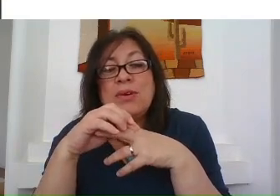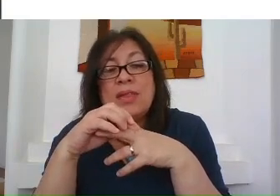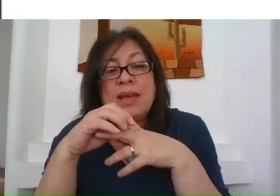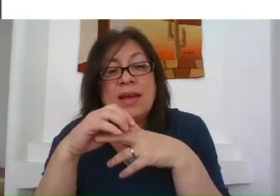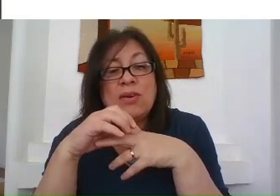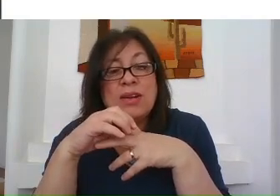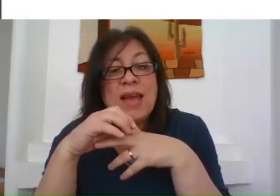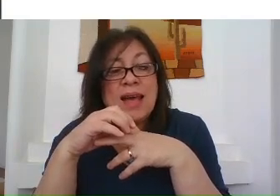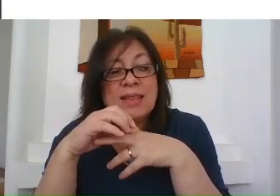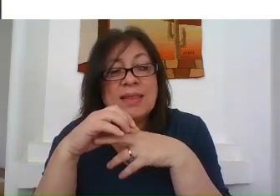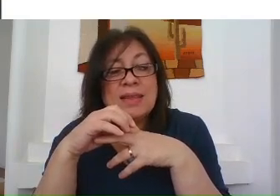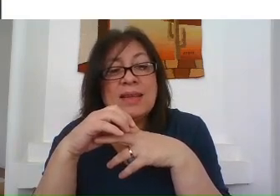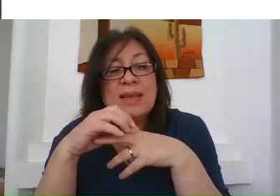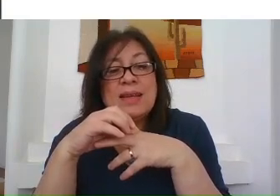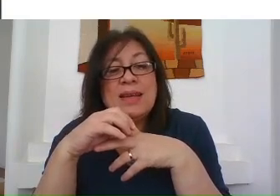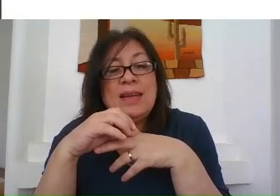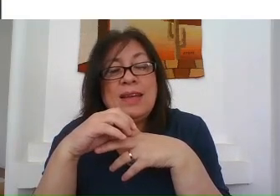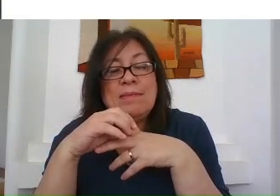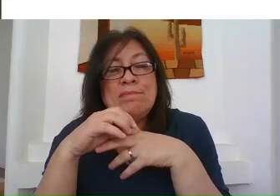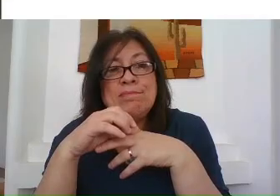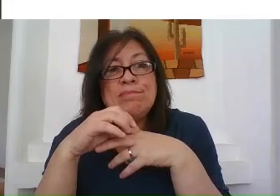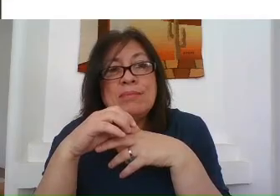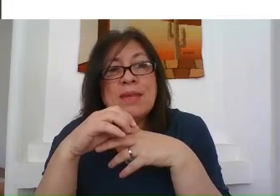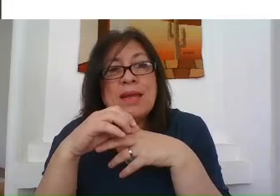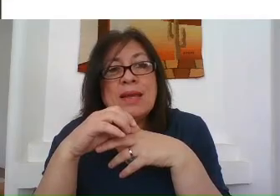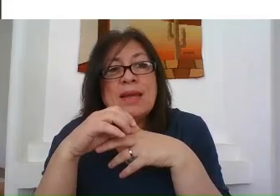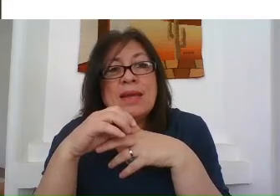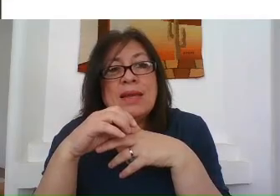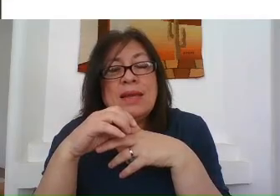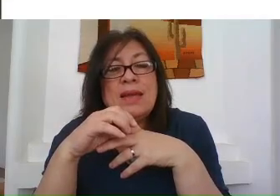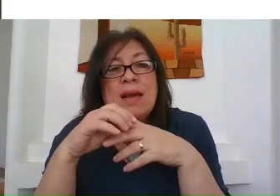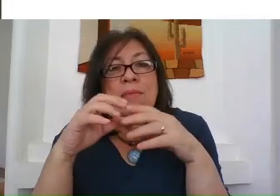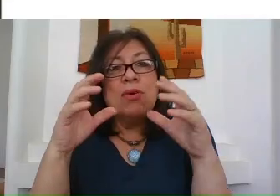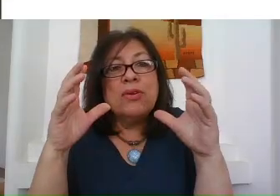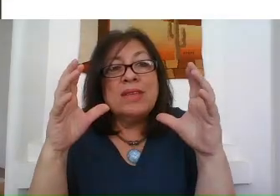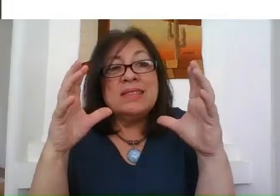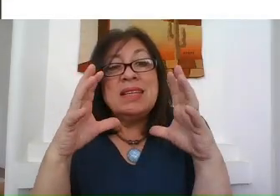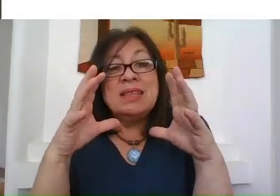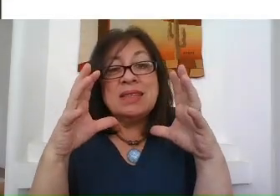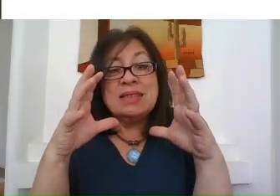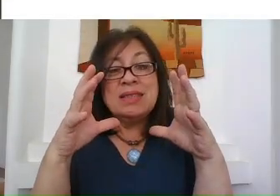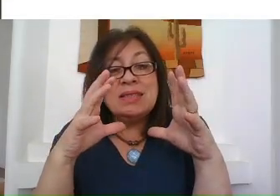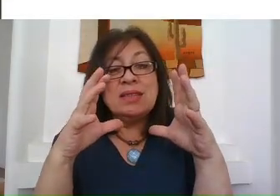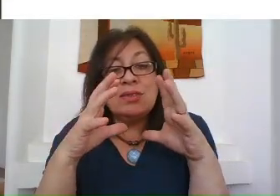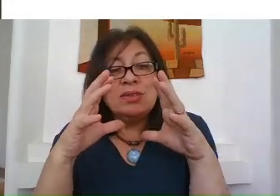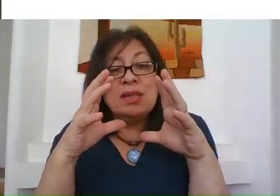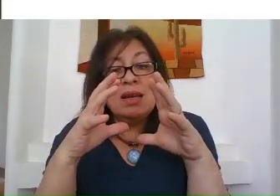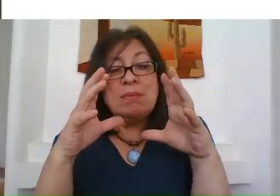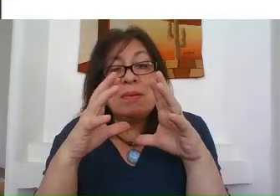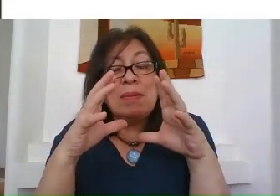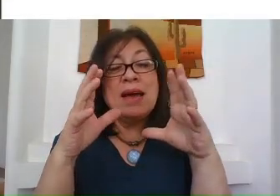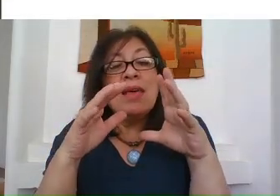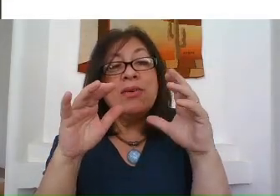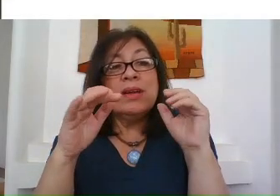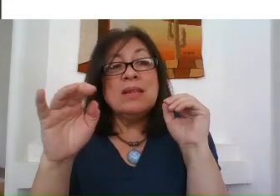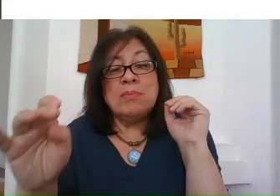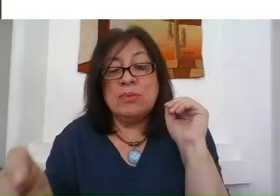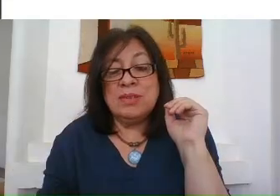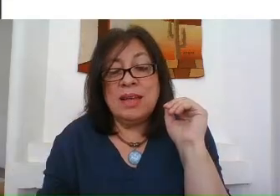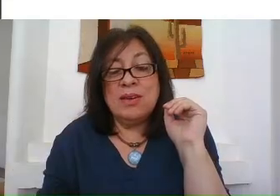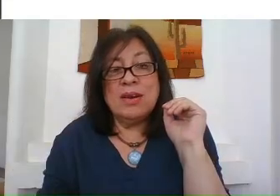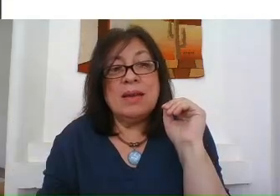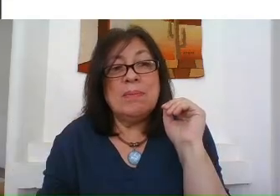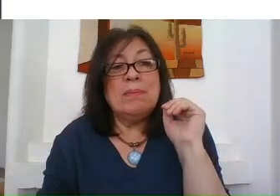del libro de Coriat, eh, y a modo de síntesis, entonces he preparado